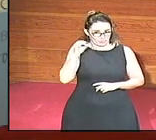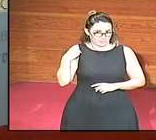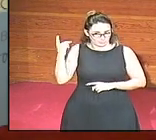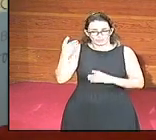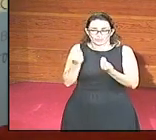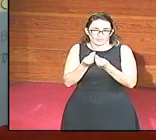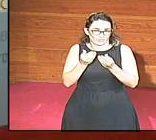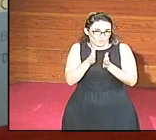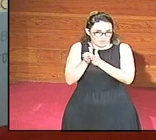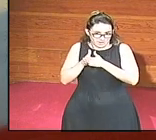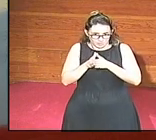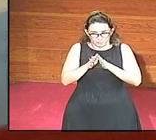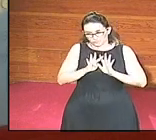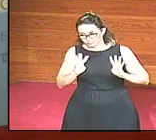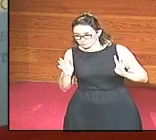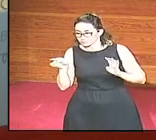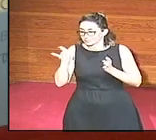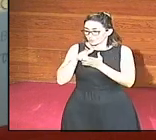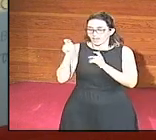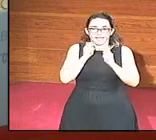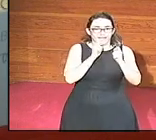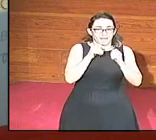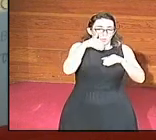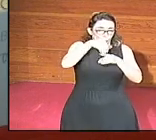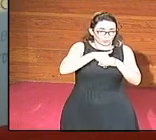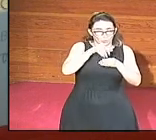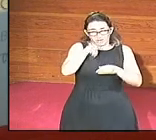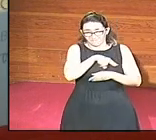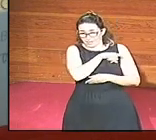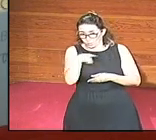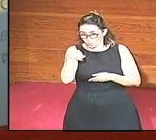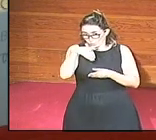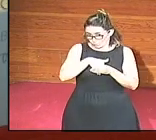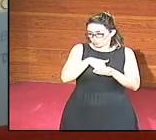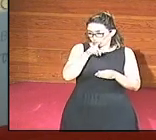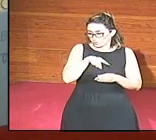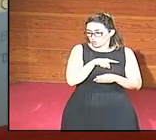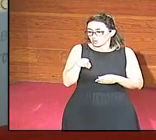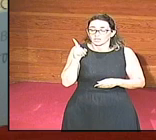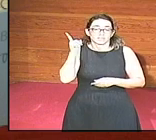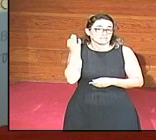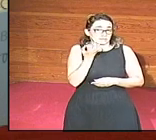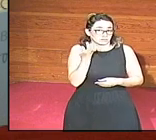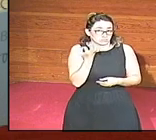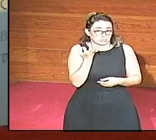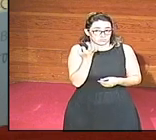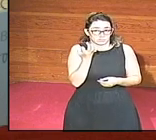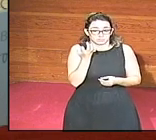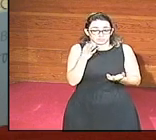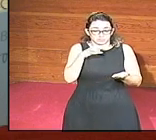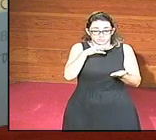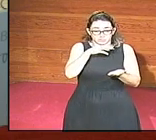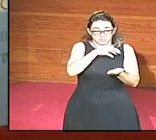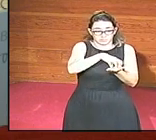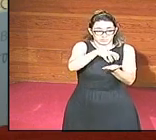Y esto es durante el referéndum, que básicamente lo que hacían era rodeaban